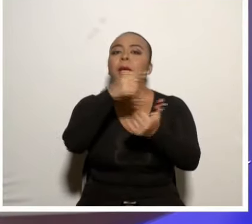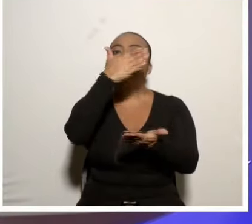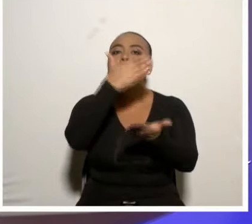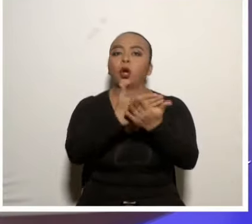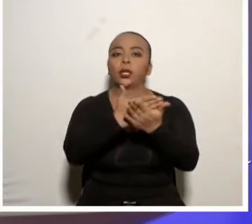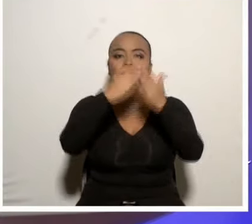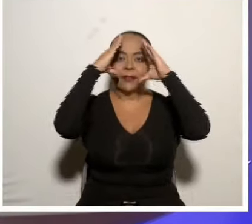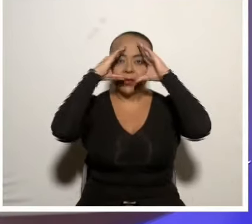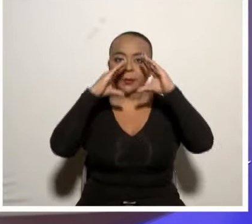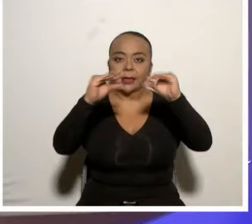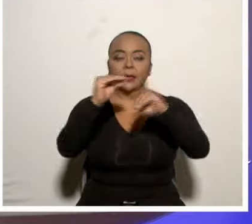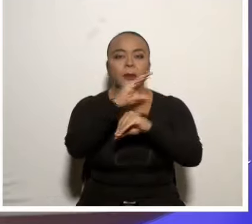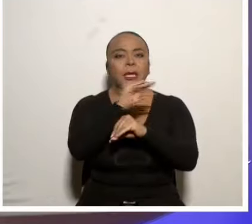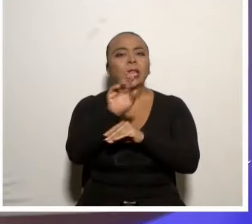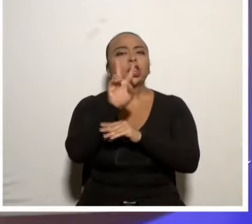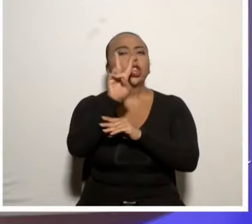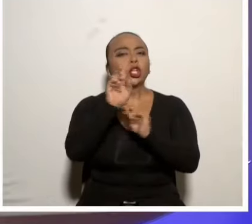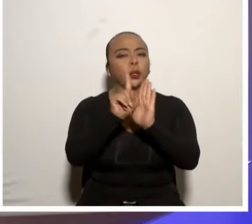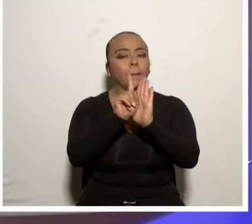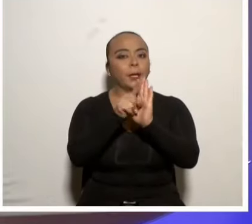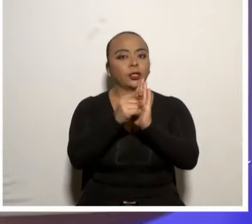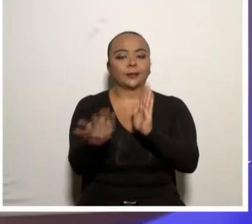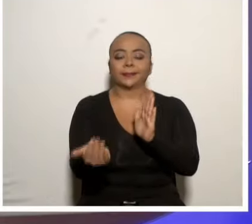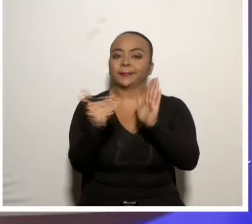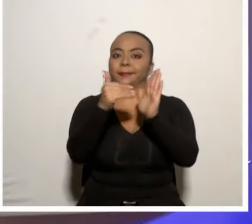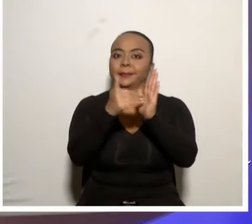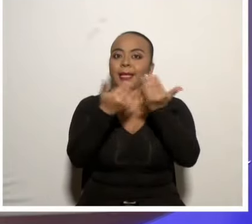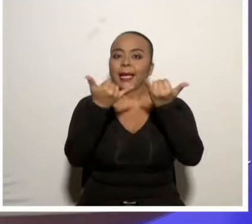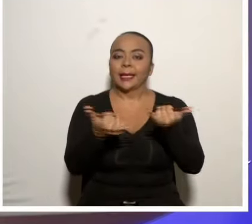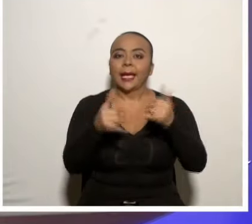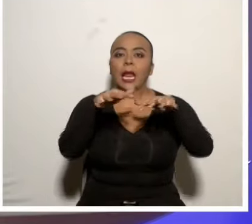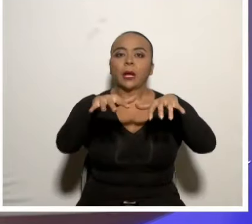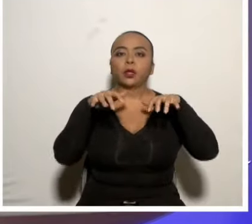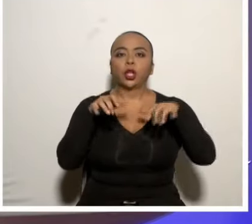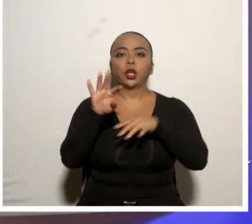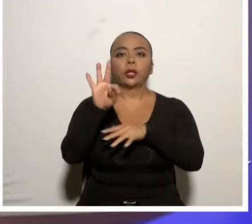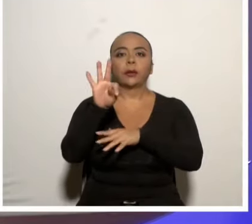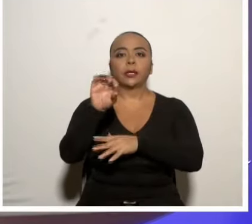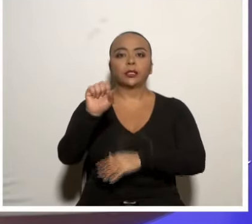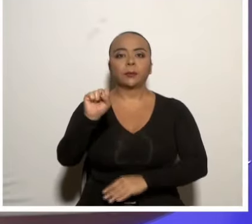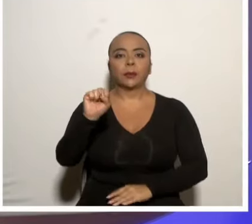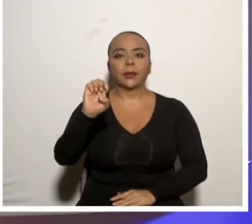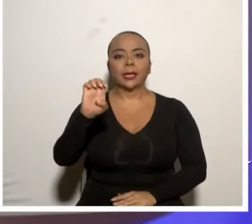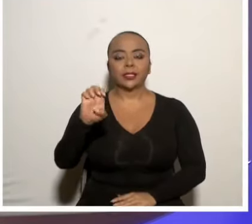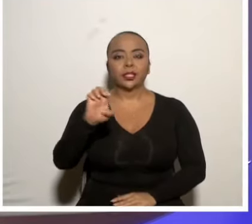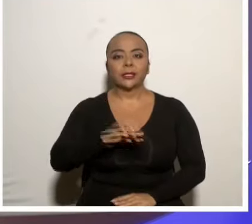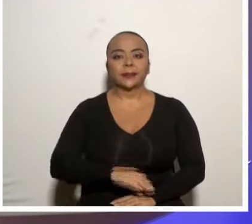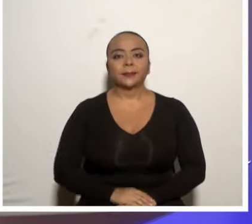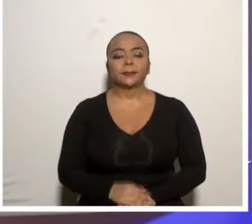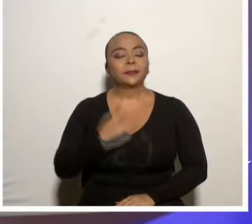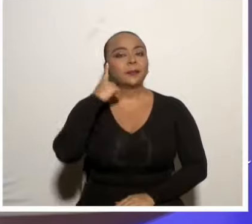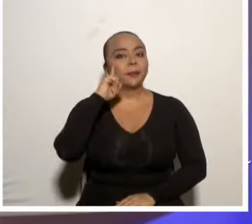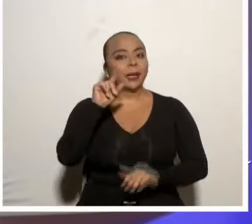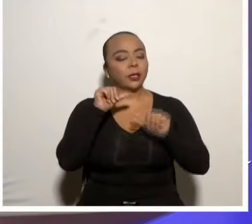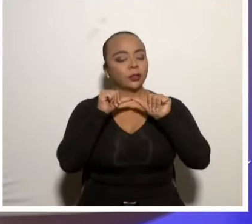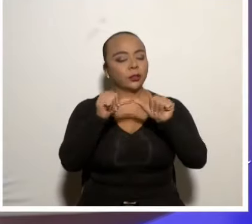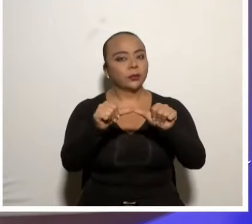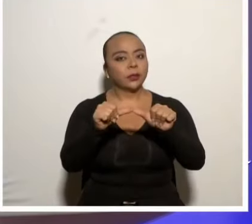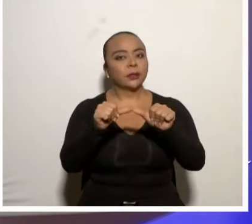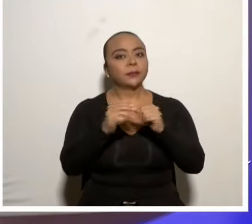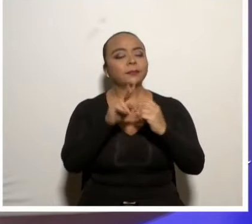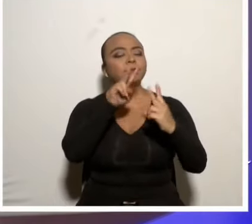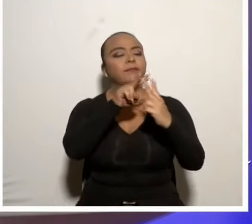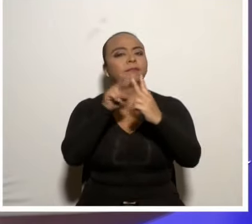corte informativo y en 2 minutos regresaremos aquí al auditorio del Tribunal Supremo de Elecciones para seguir